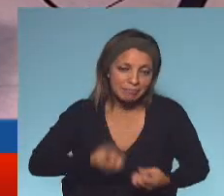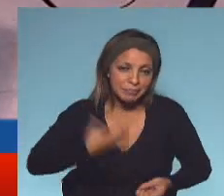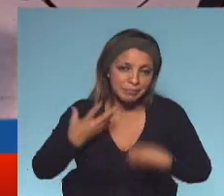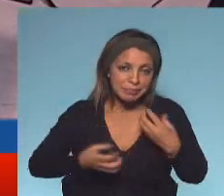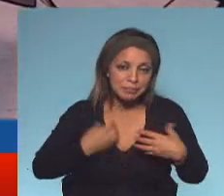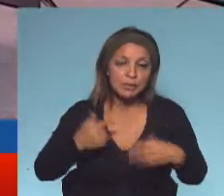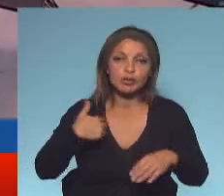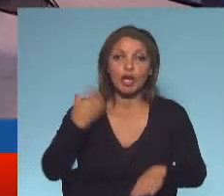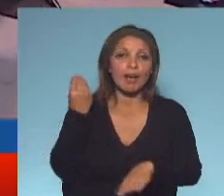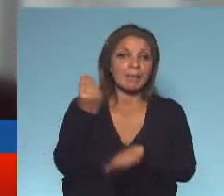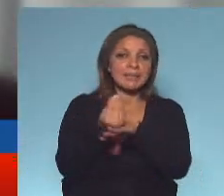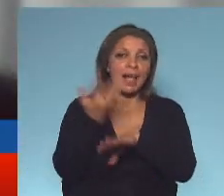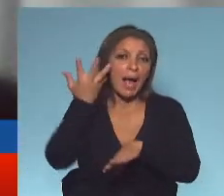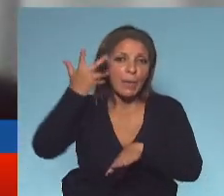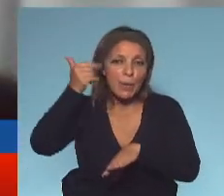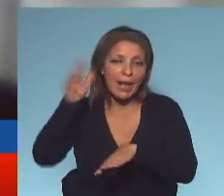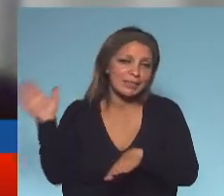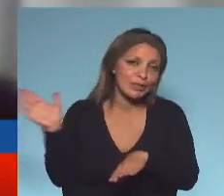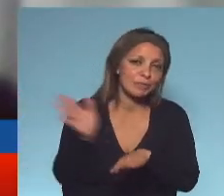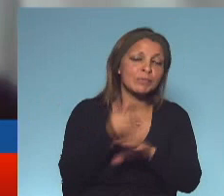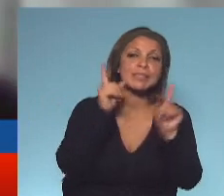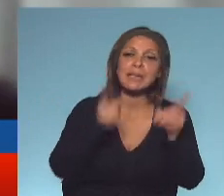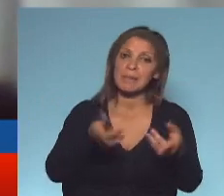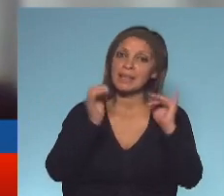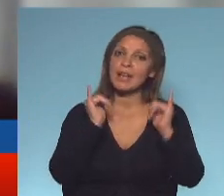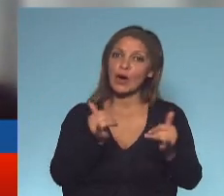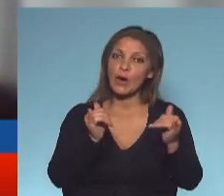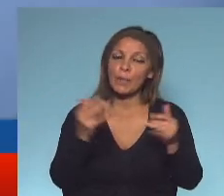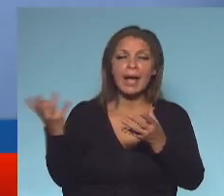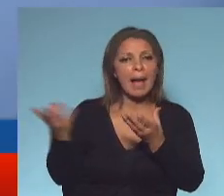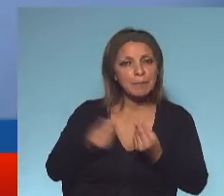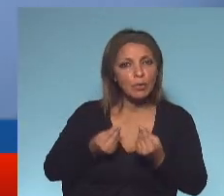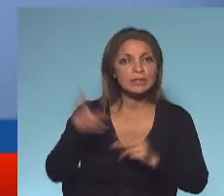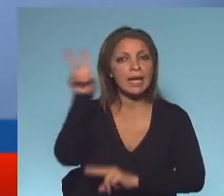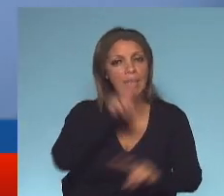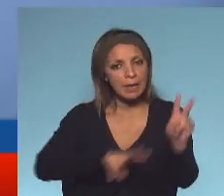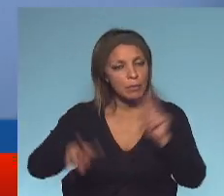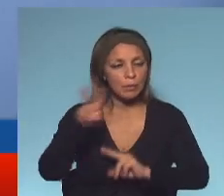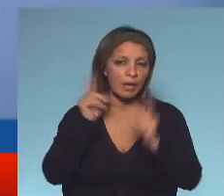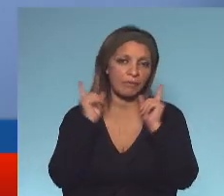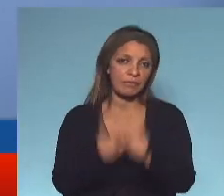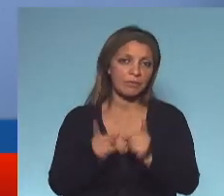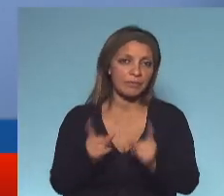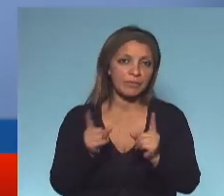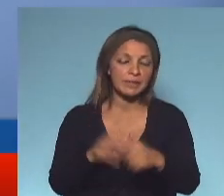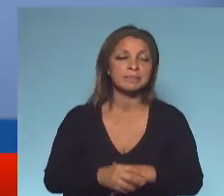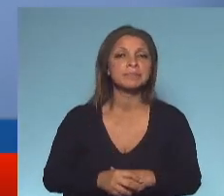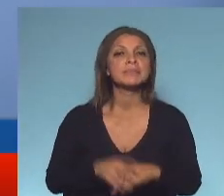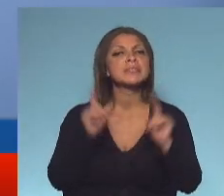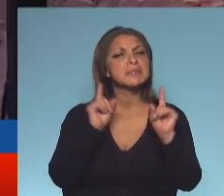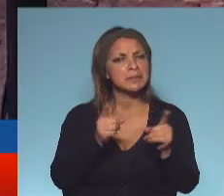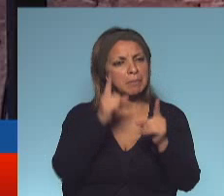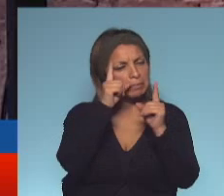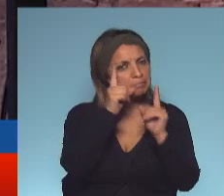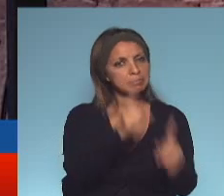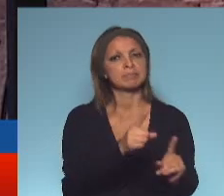nombre de todas las abuelas y de todos los jóvenes que nos acompañan en la búsqueda todavía, y también reconocer